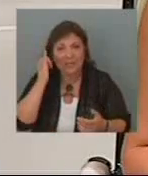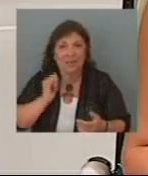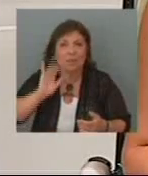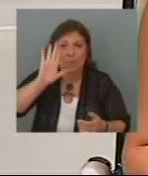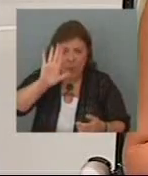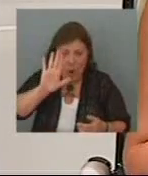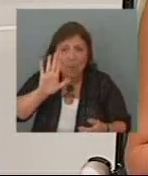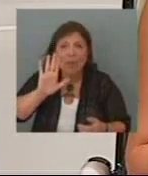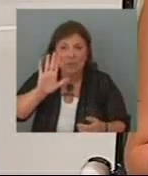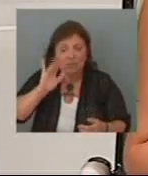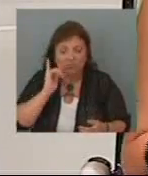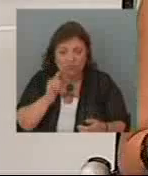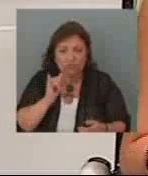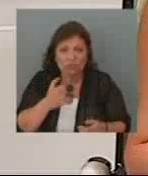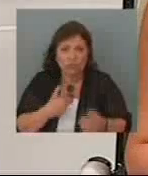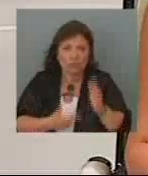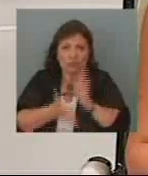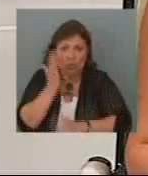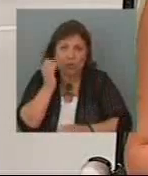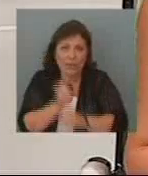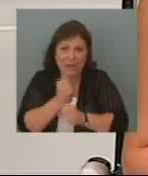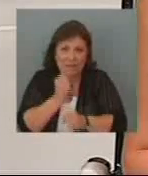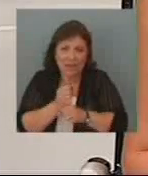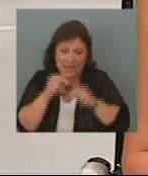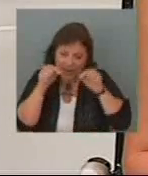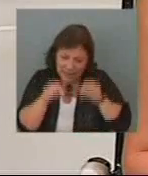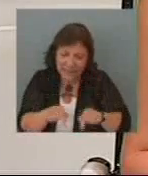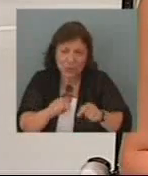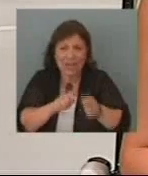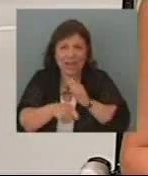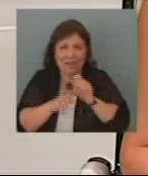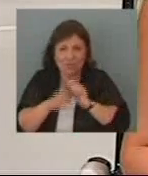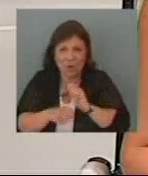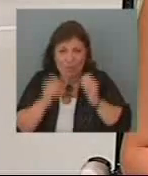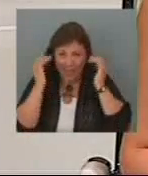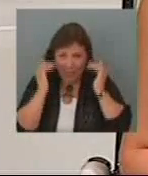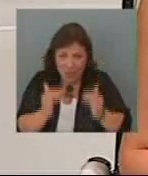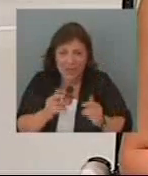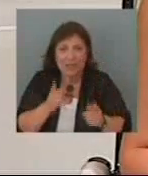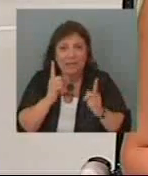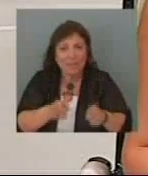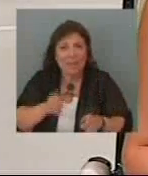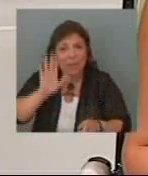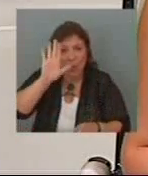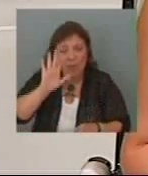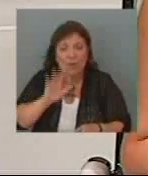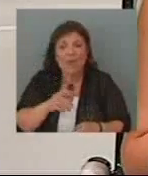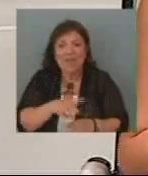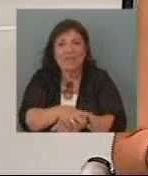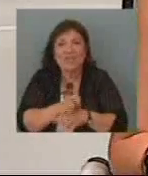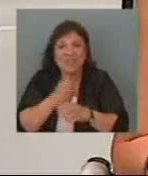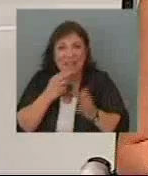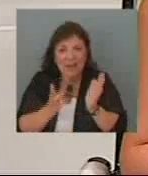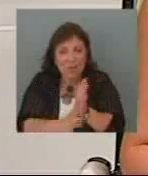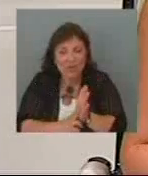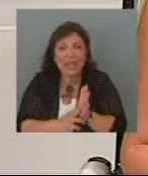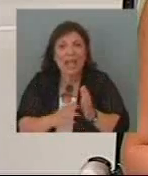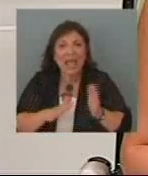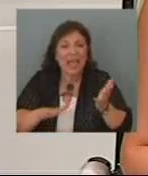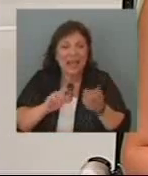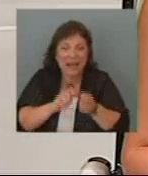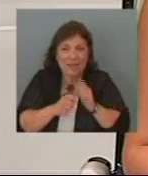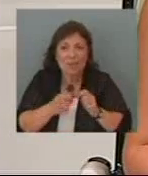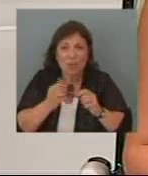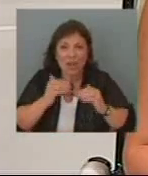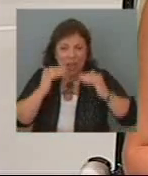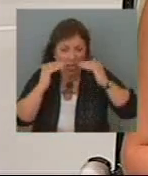que va a poner todo su empeño en esa reforma educativa, pero también ha prometido una reforma fiscal para paliar las grandes